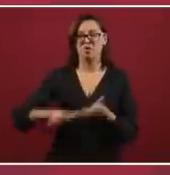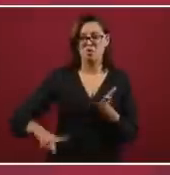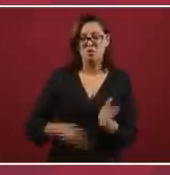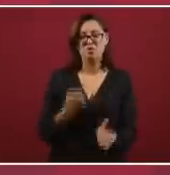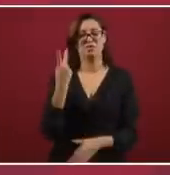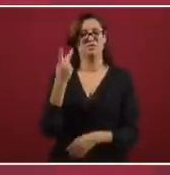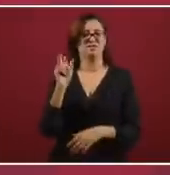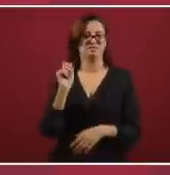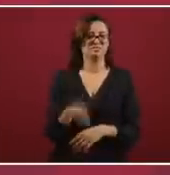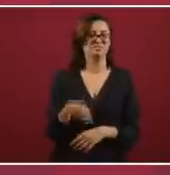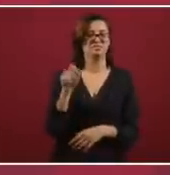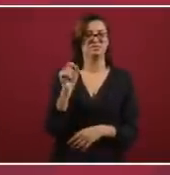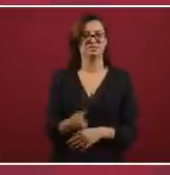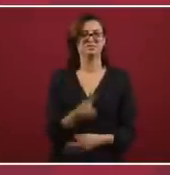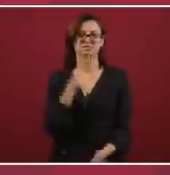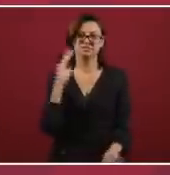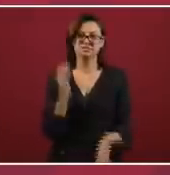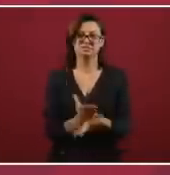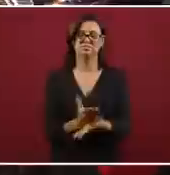sea,